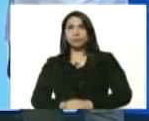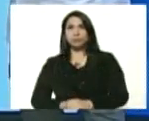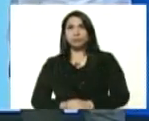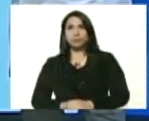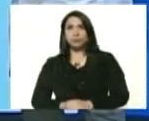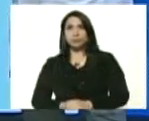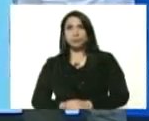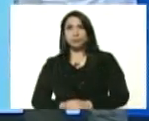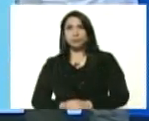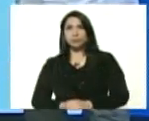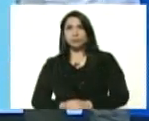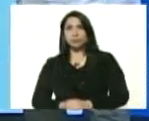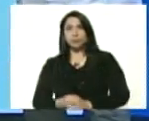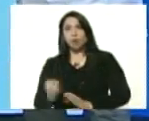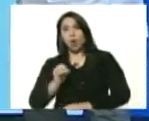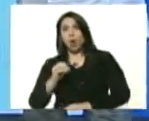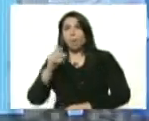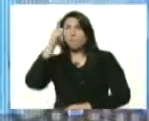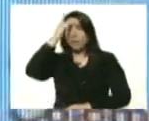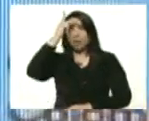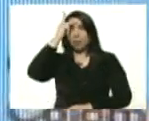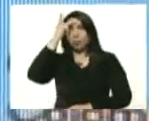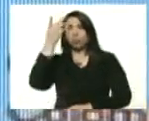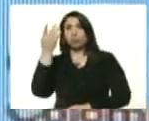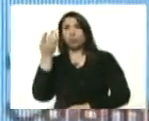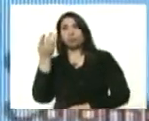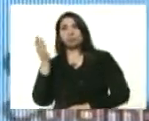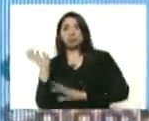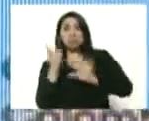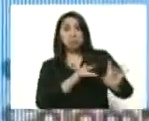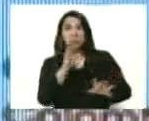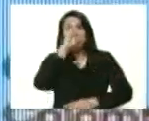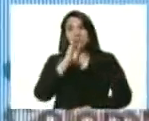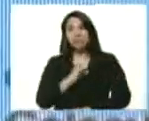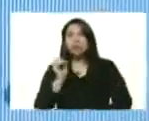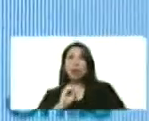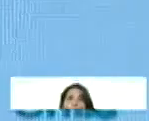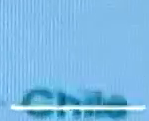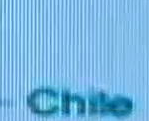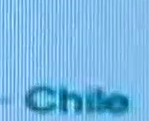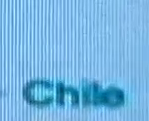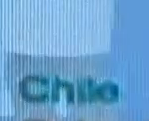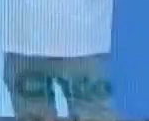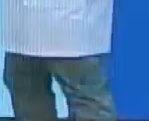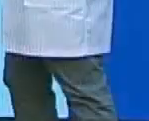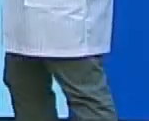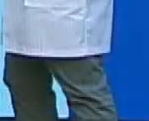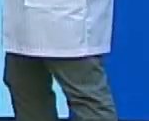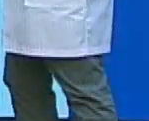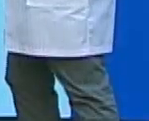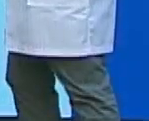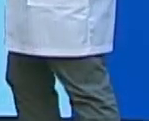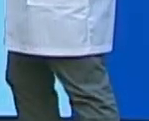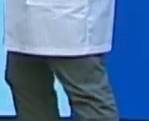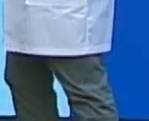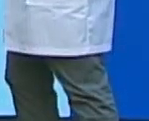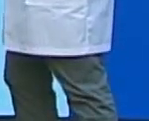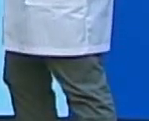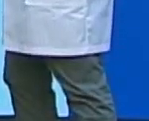O este si viene de Perú, o este si viene de Brasil, este si viene de Ecuador.